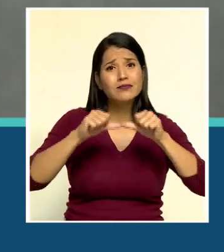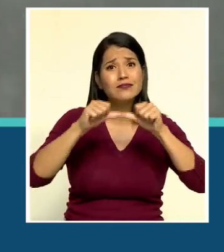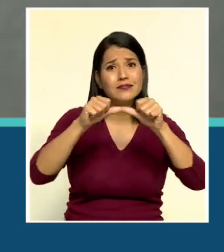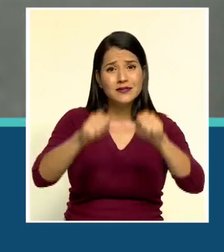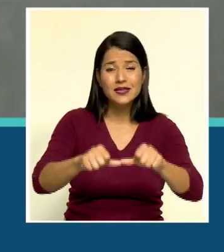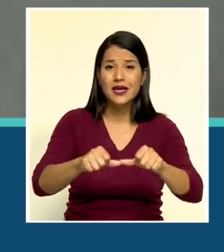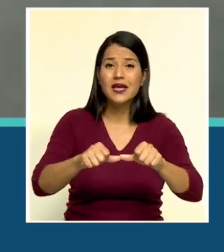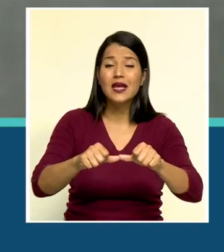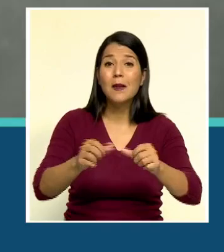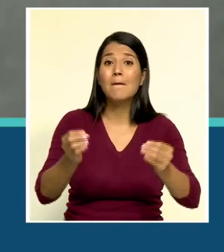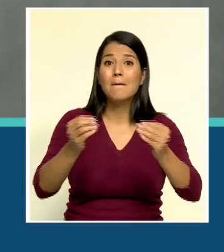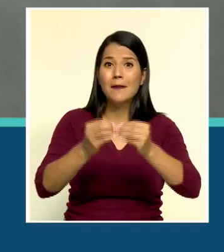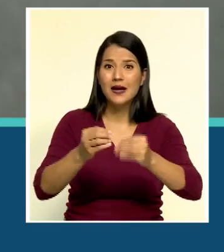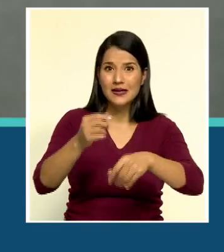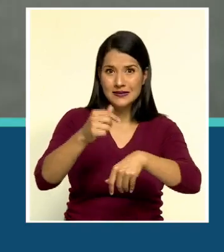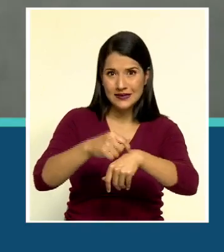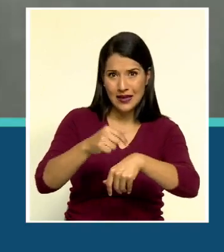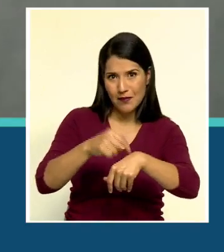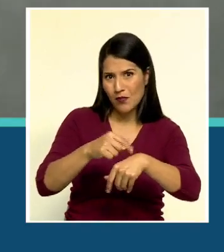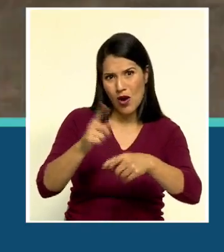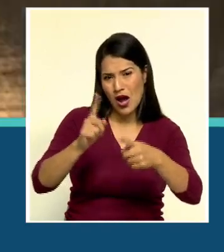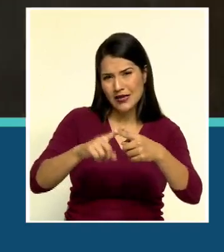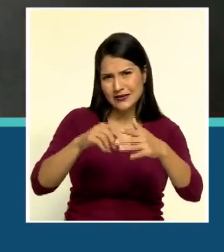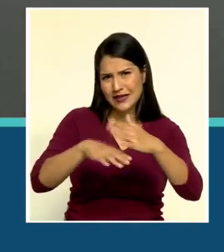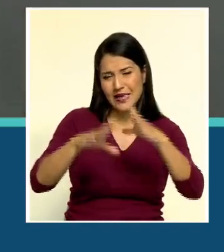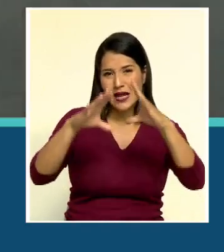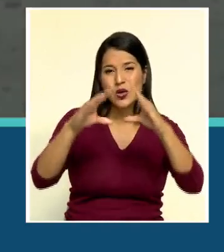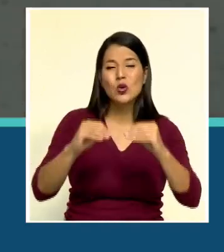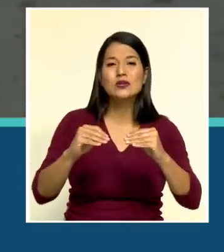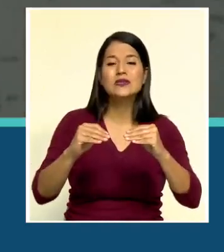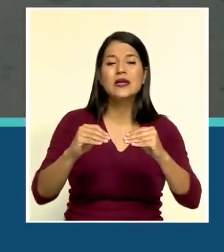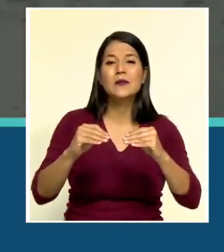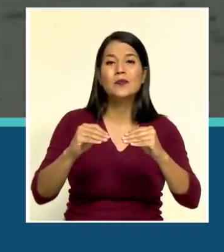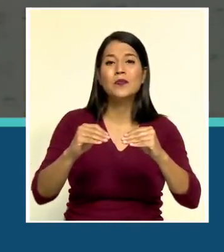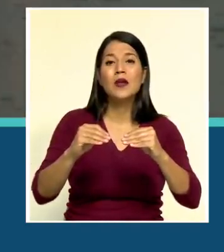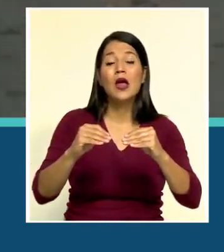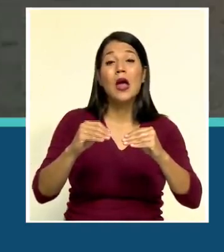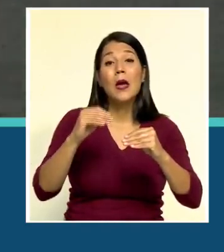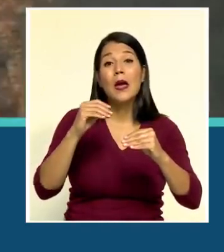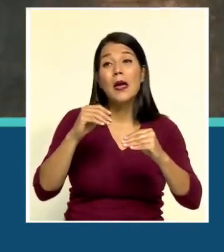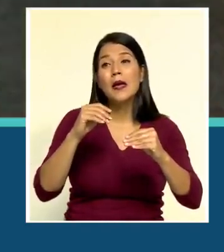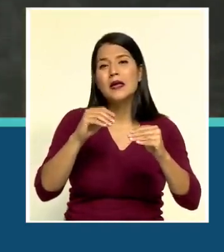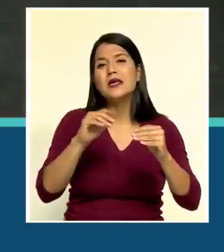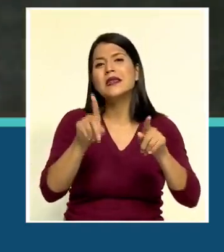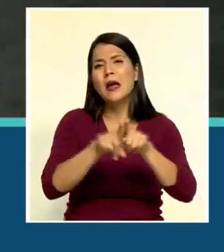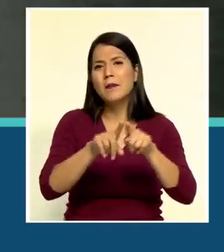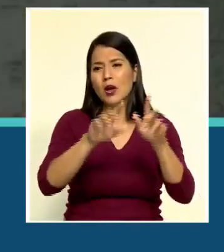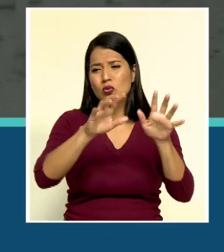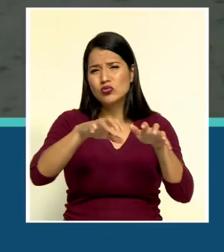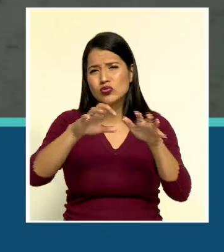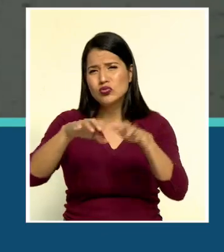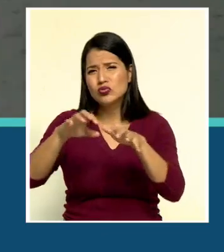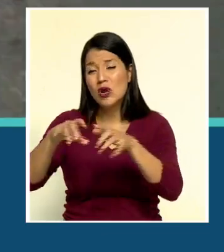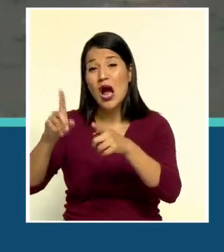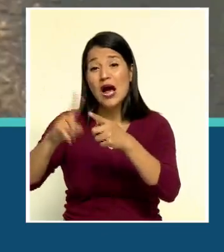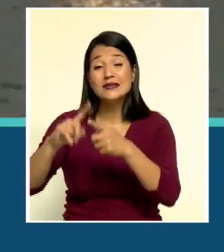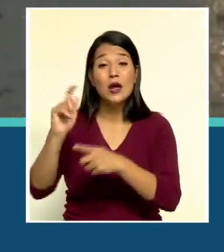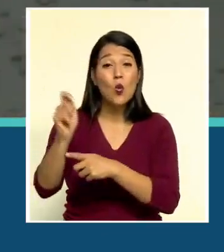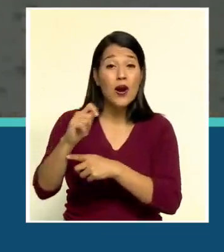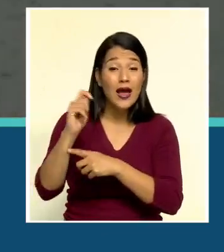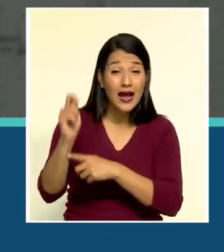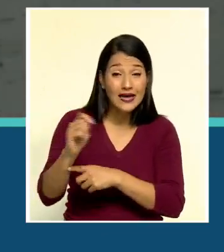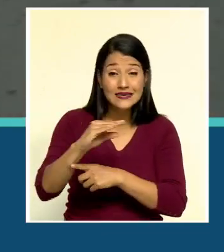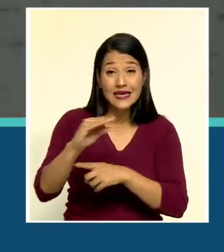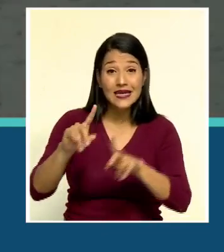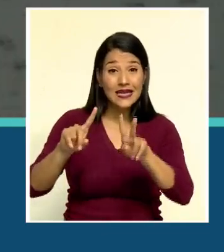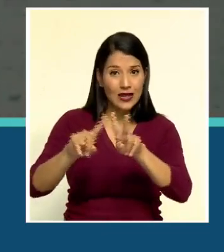durante algunas horas más, entrada la noche, moviéndose principalmente hacia la parte de Guanacaste y la península de Nicoya, lo que nos hace